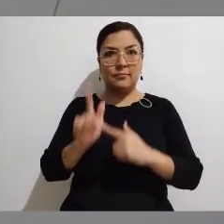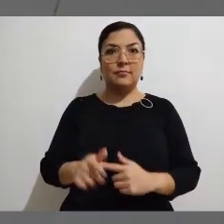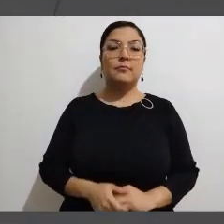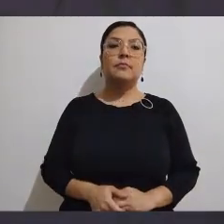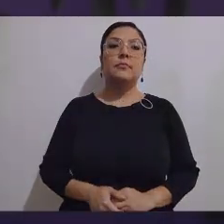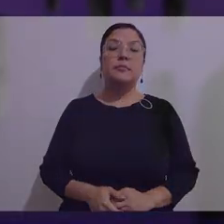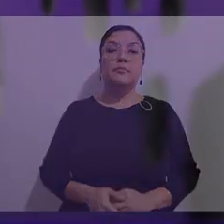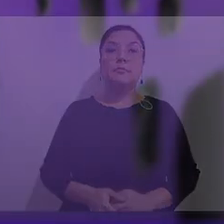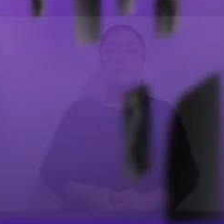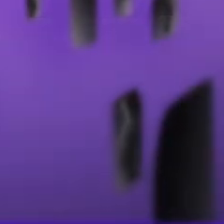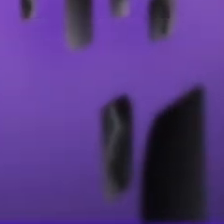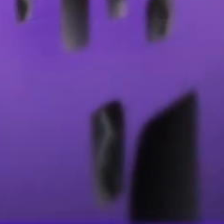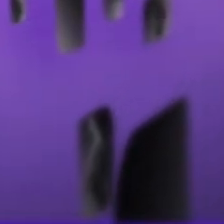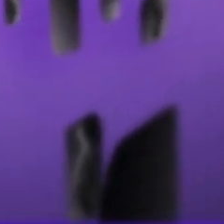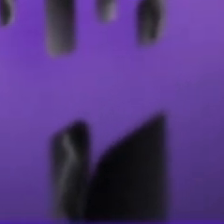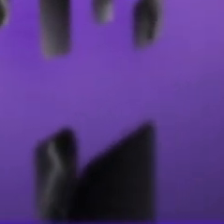urna.